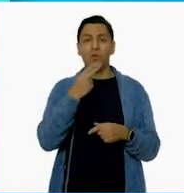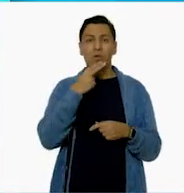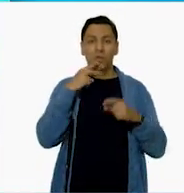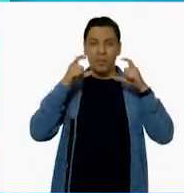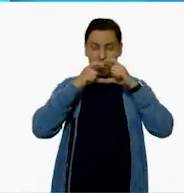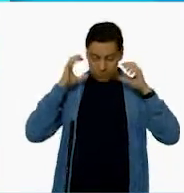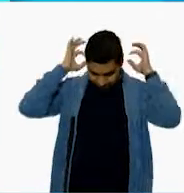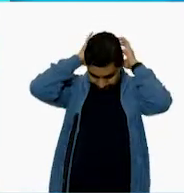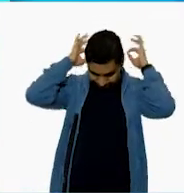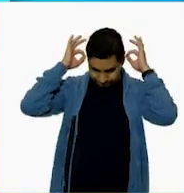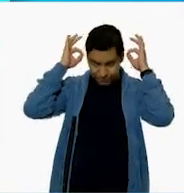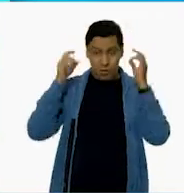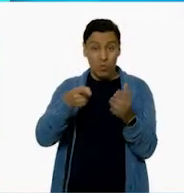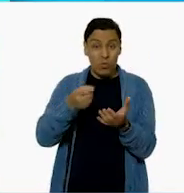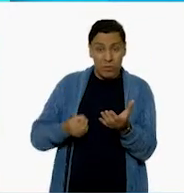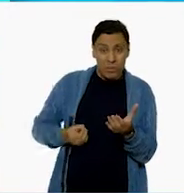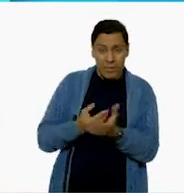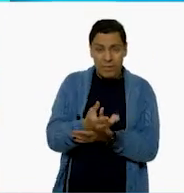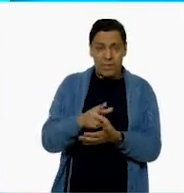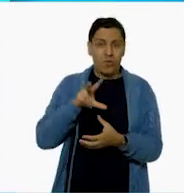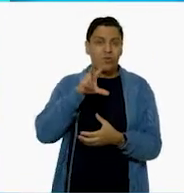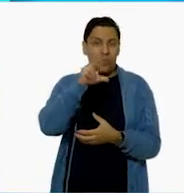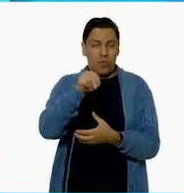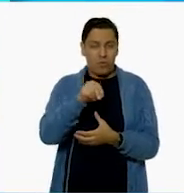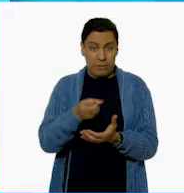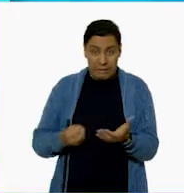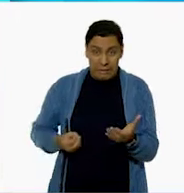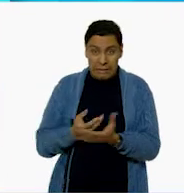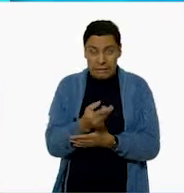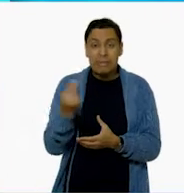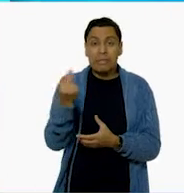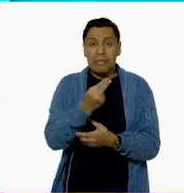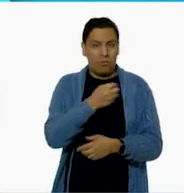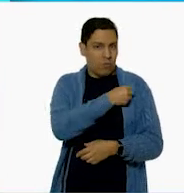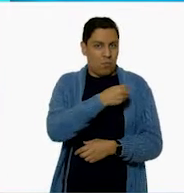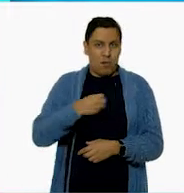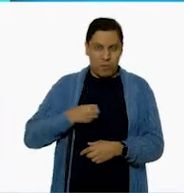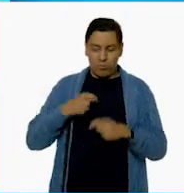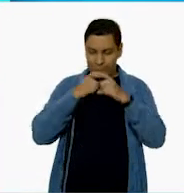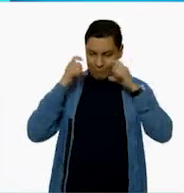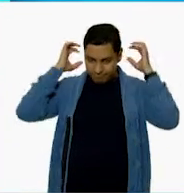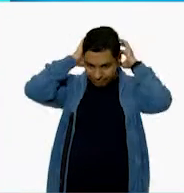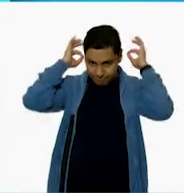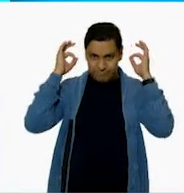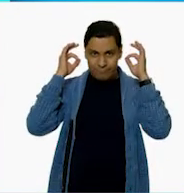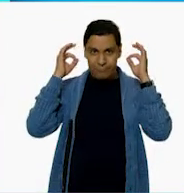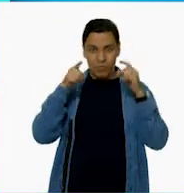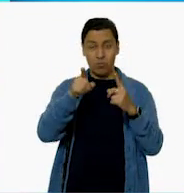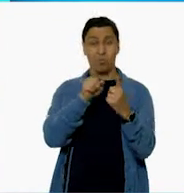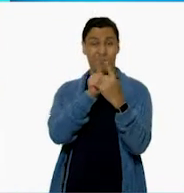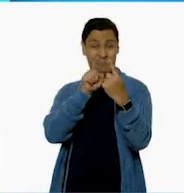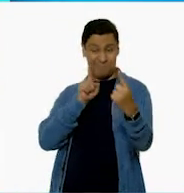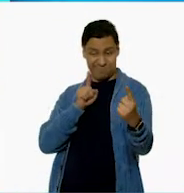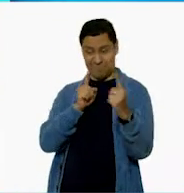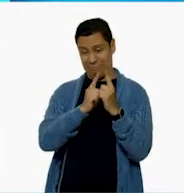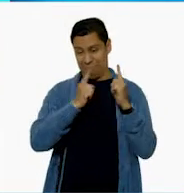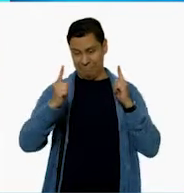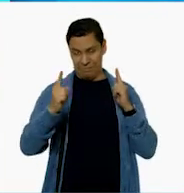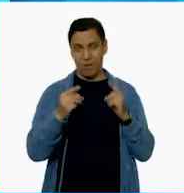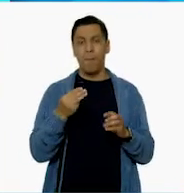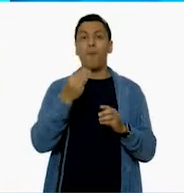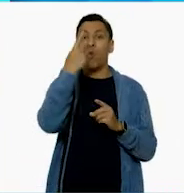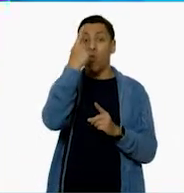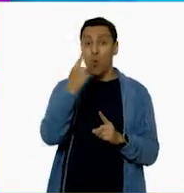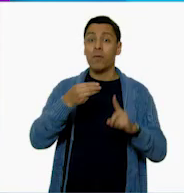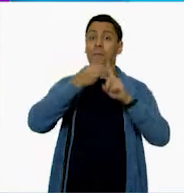Utiliza cubrebocas. No salgas de casa. Si tienes que hacerlo, recuerda que es obligatorio utilizarlo. Mantén una distancia mínima de un metro